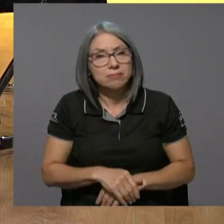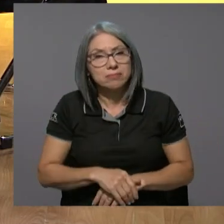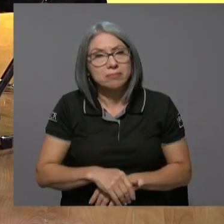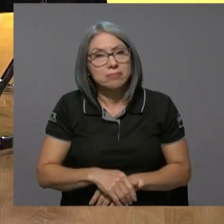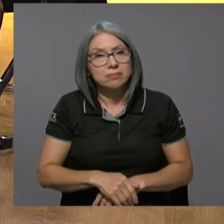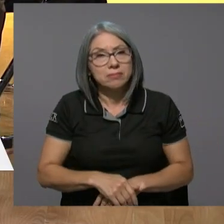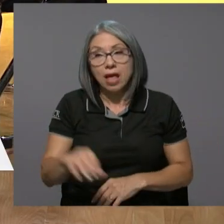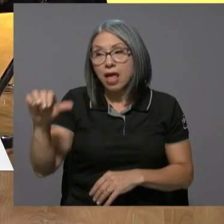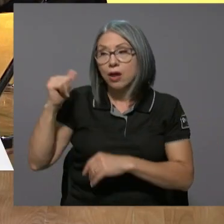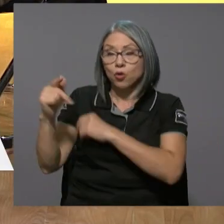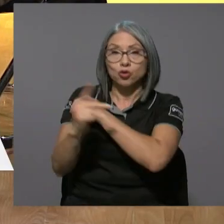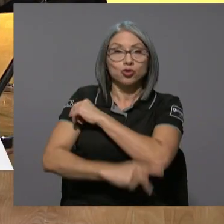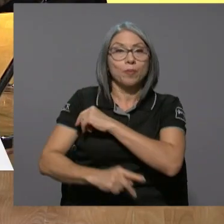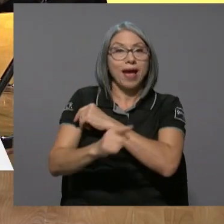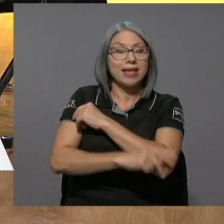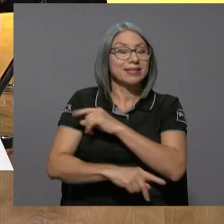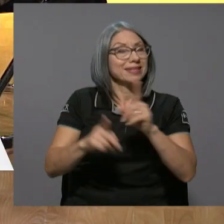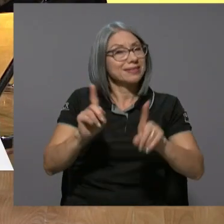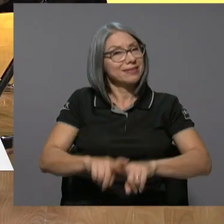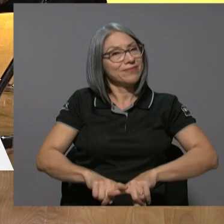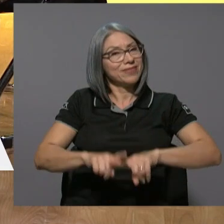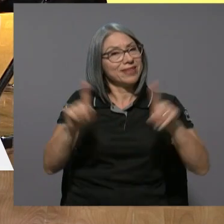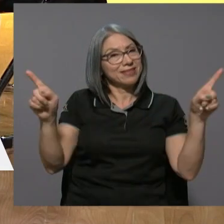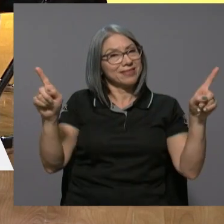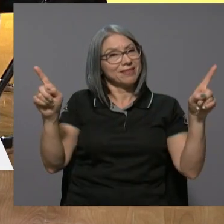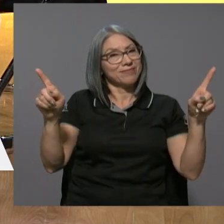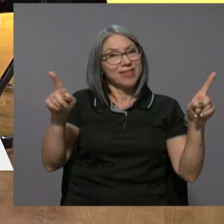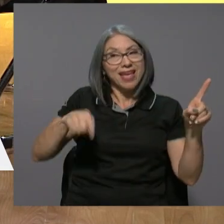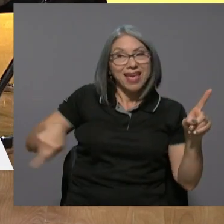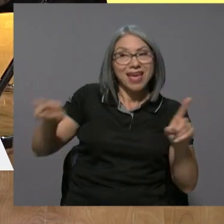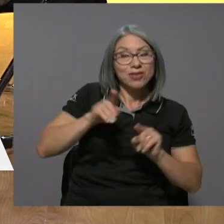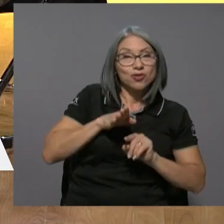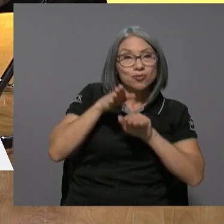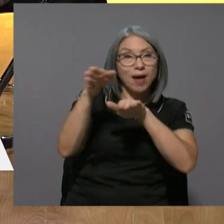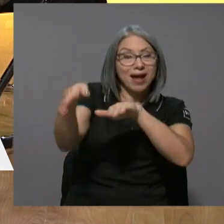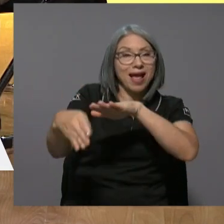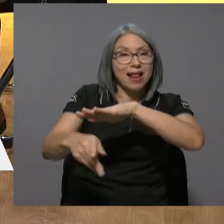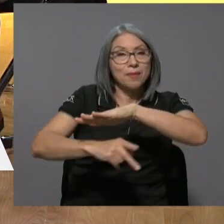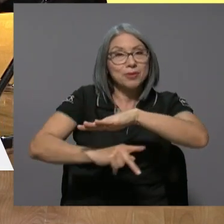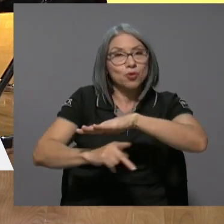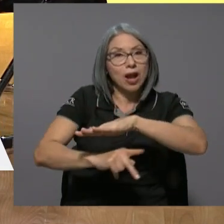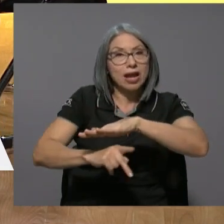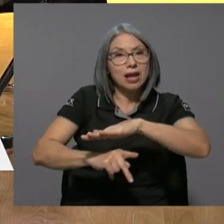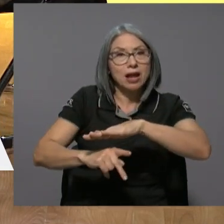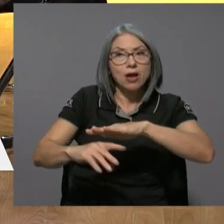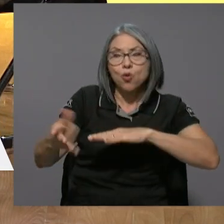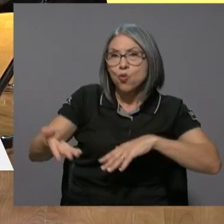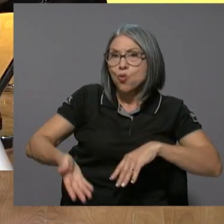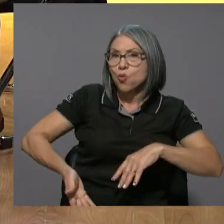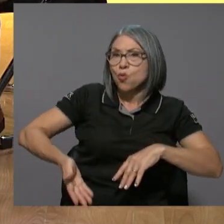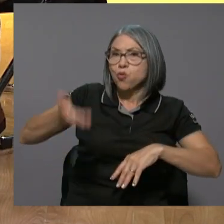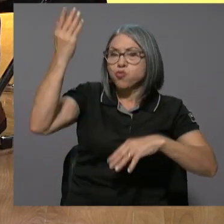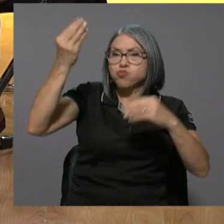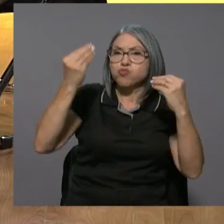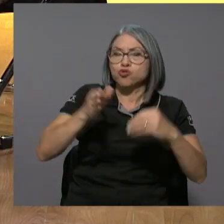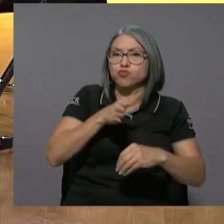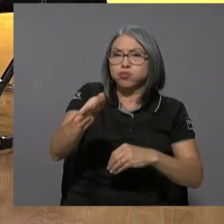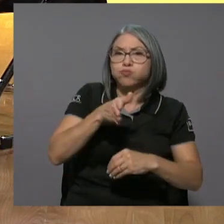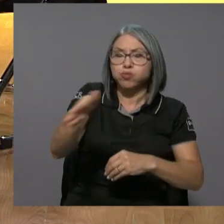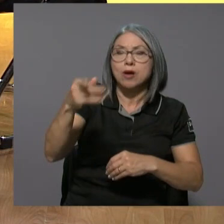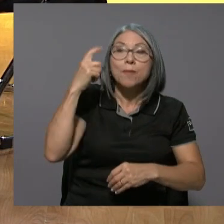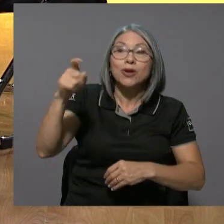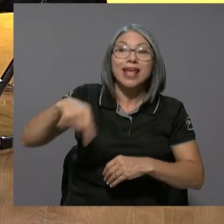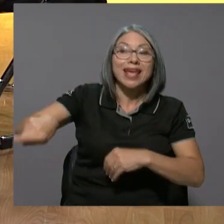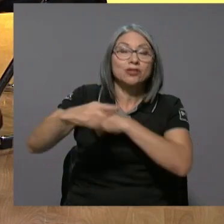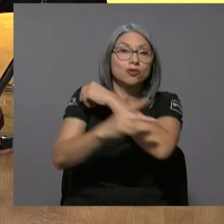cuando en otros países es todo lo contrario, es muy alta porque esos países consideran que los rendimientos de la educación